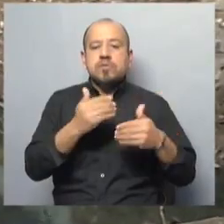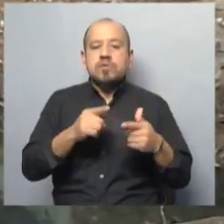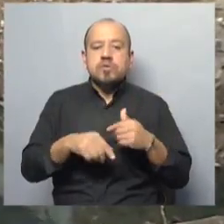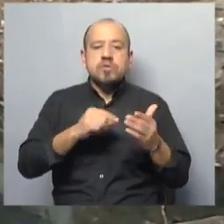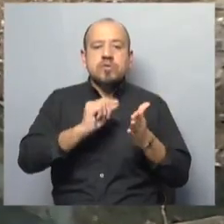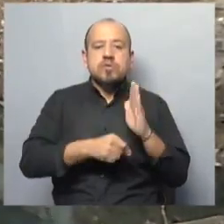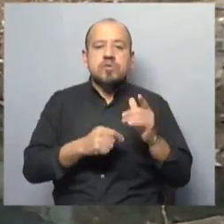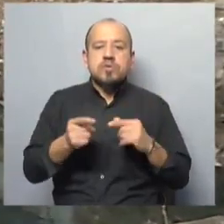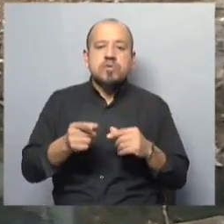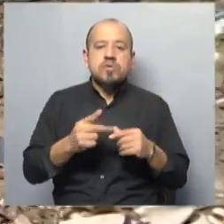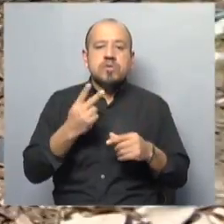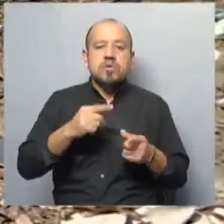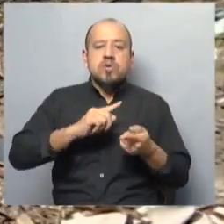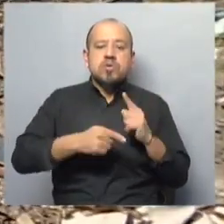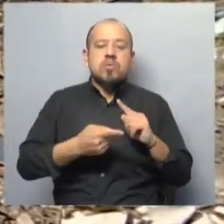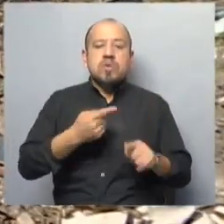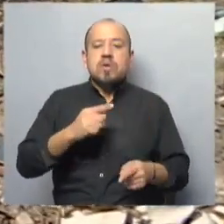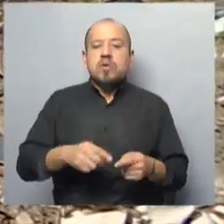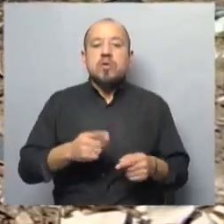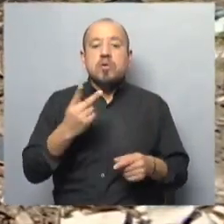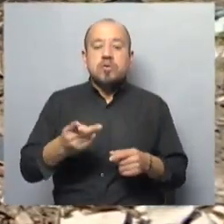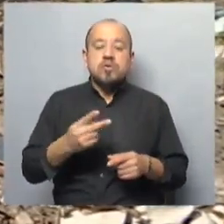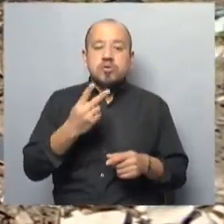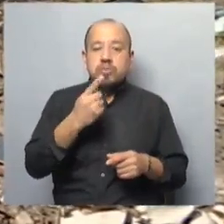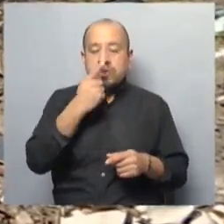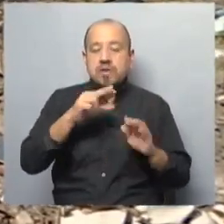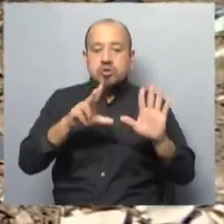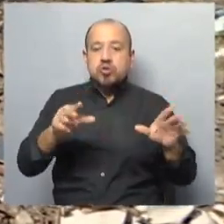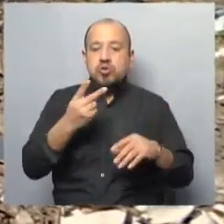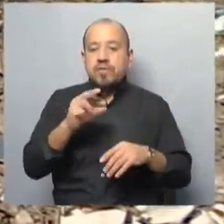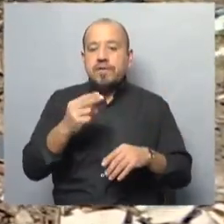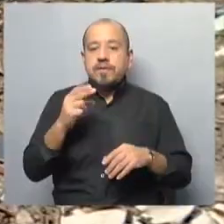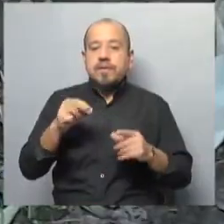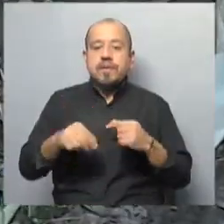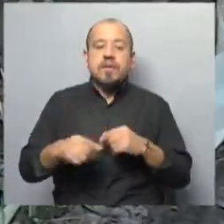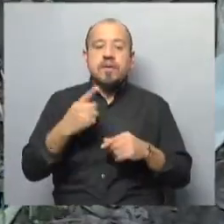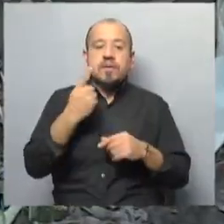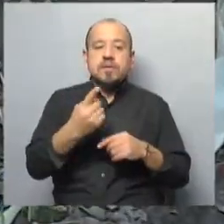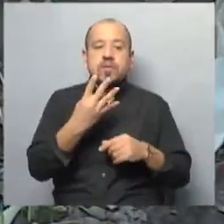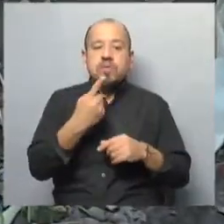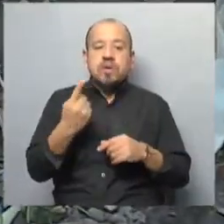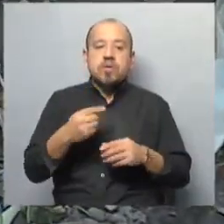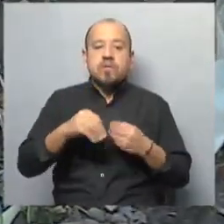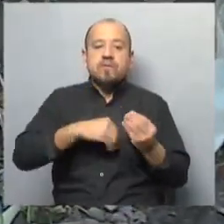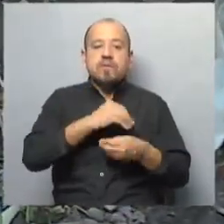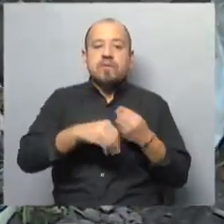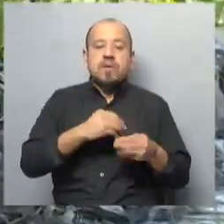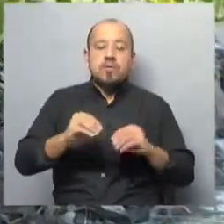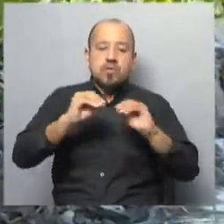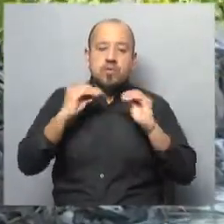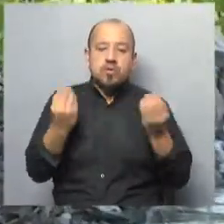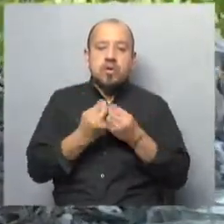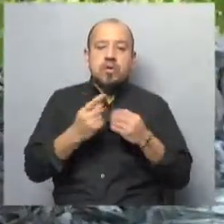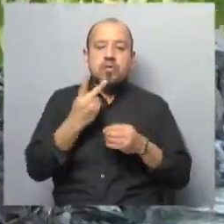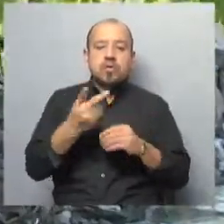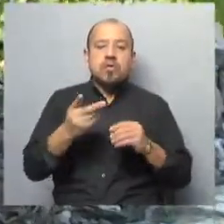firma de dos convenios en 2018 y 2020, que contemplaron en total la reubicación de 141 familias de las 261